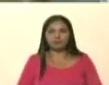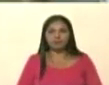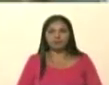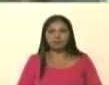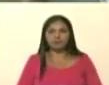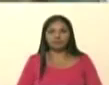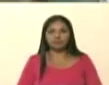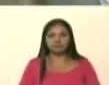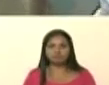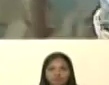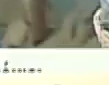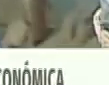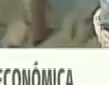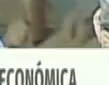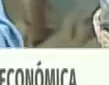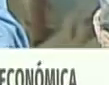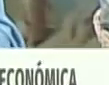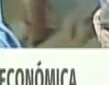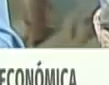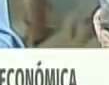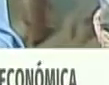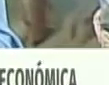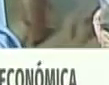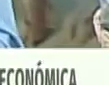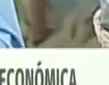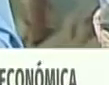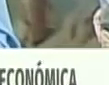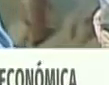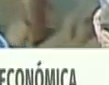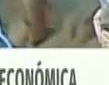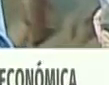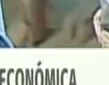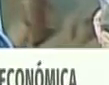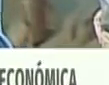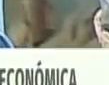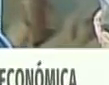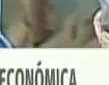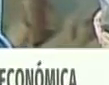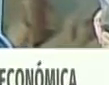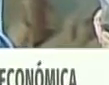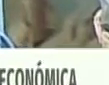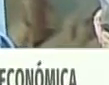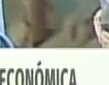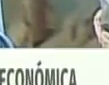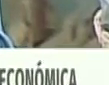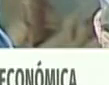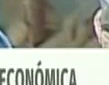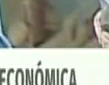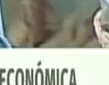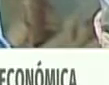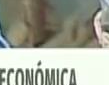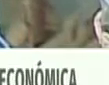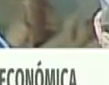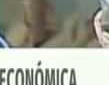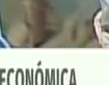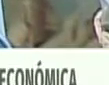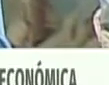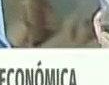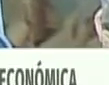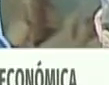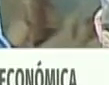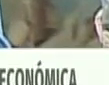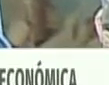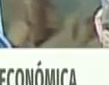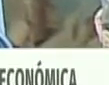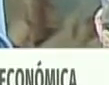rubro y un crecimiento que no se ha hecho solamente en número en cantidad de animales sino en calidad genética el estado